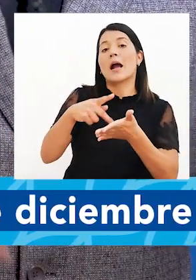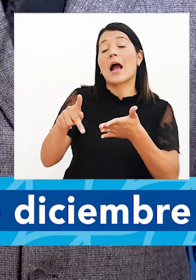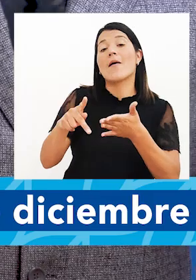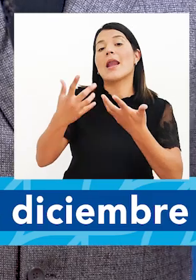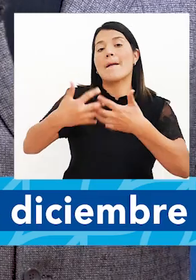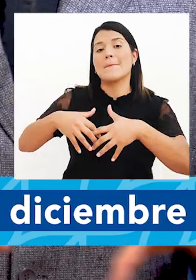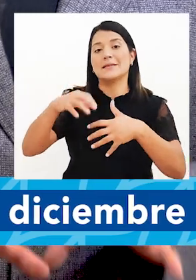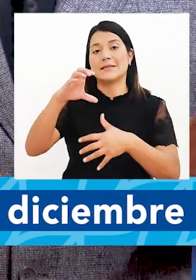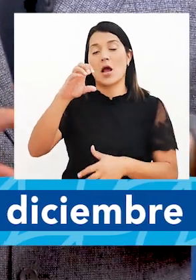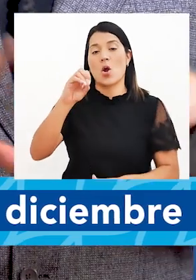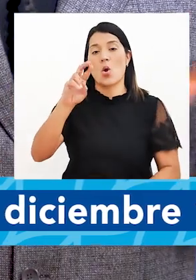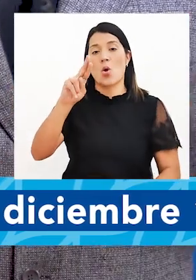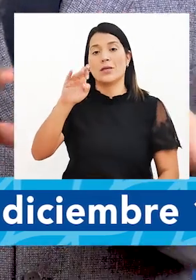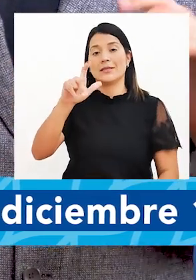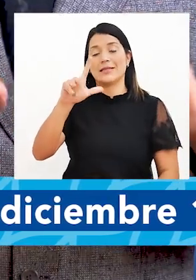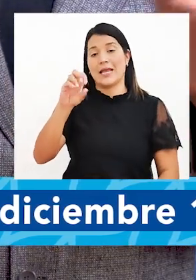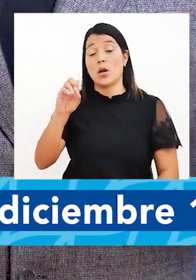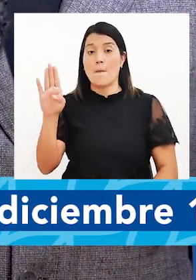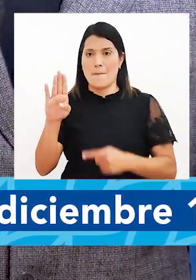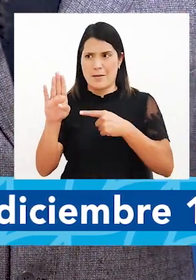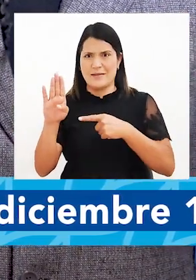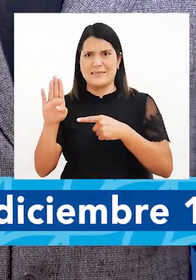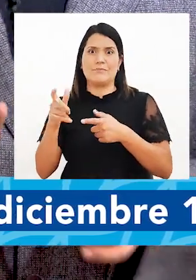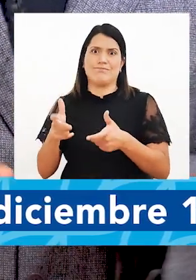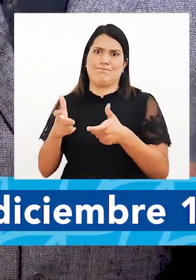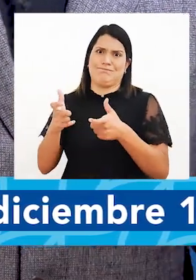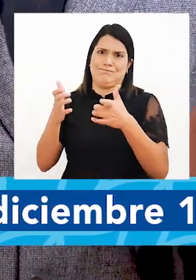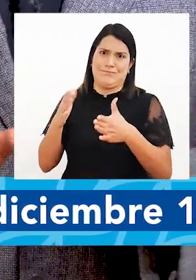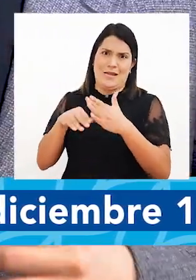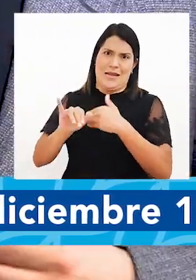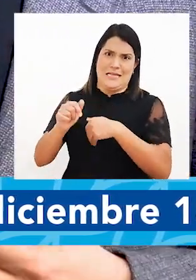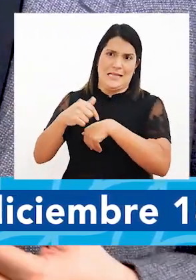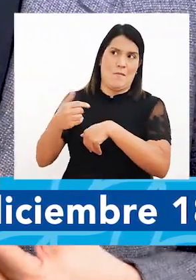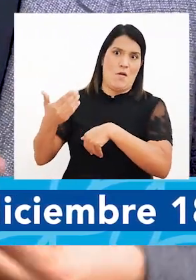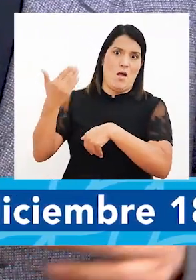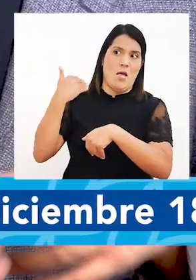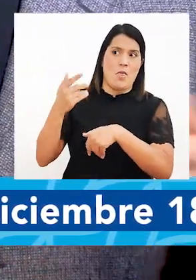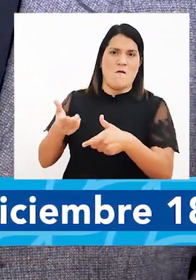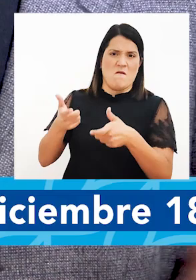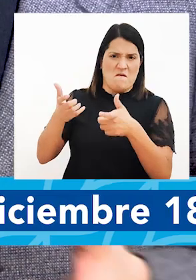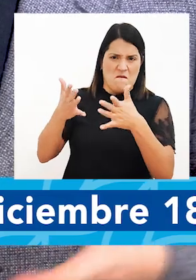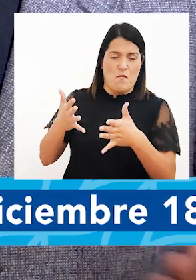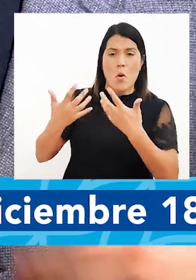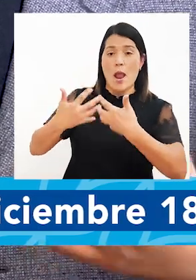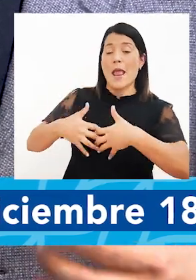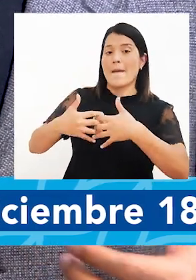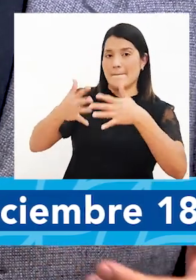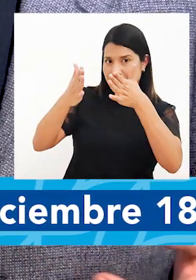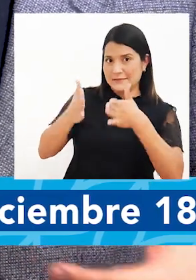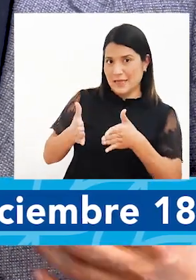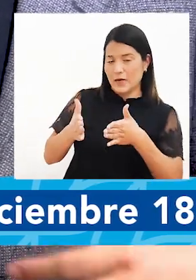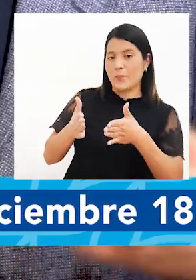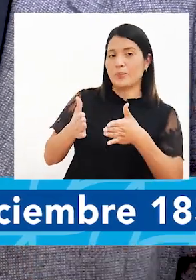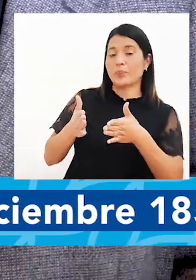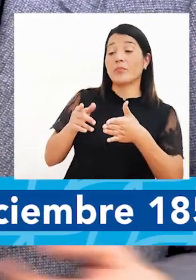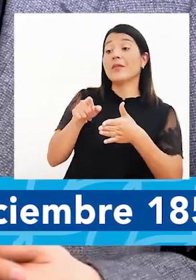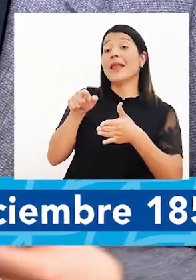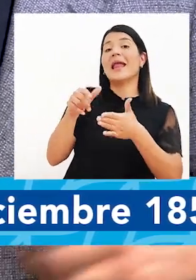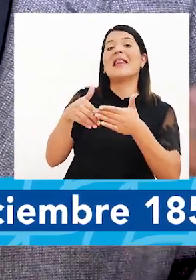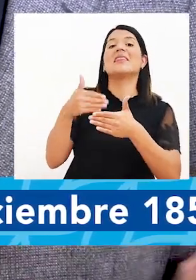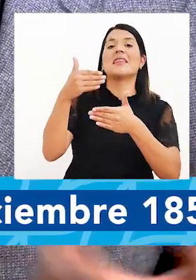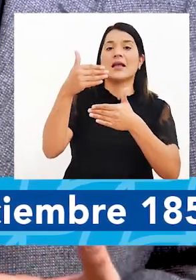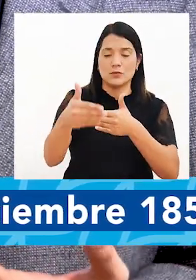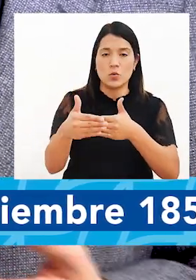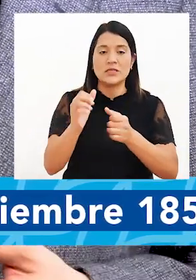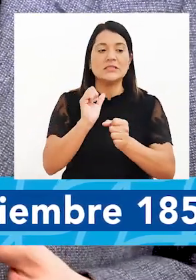que Cornelius Vanderbilt era uno de los grandes magnates de la época, ¿verdad? Era un empresario, posteriormente incursionó